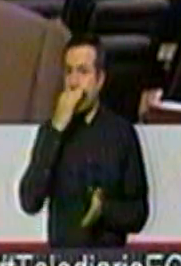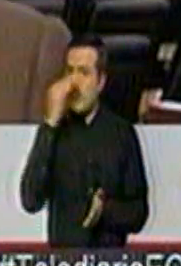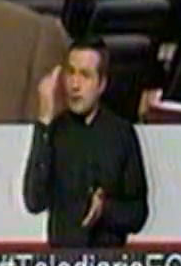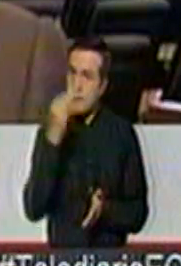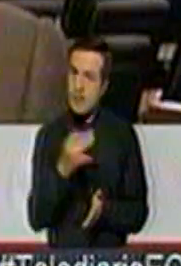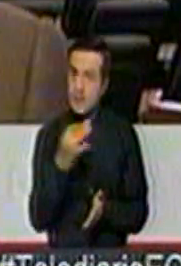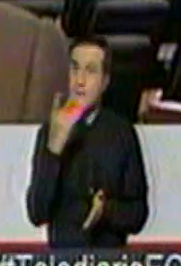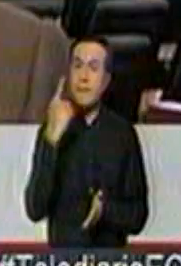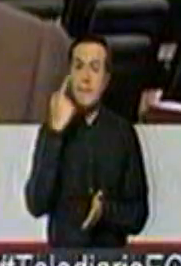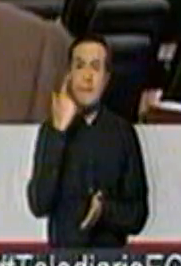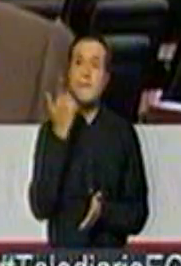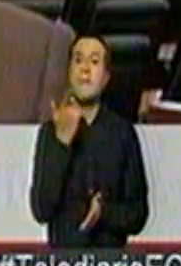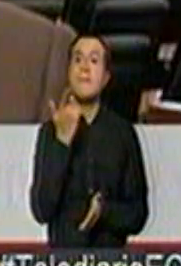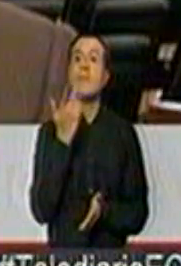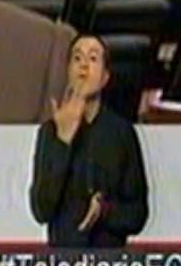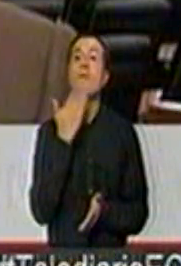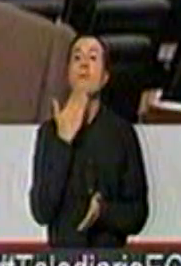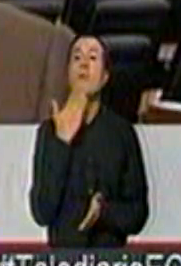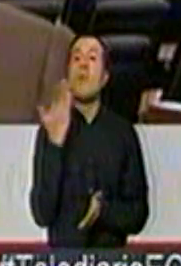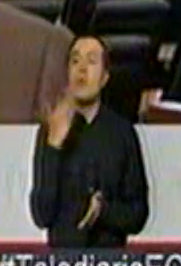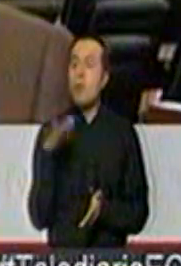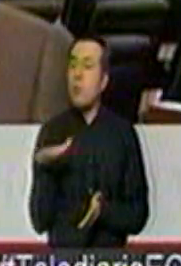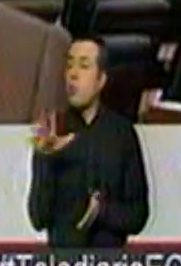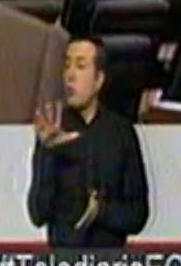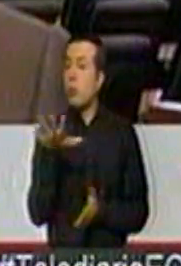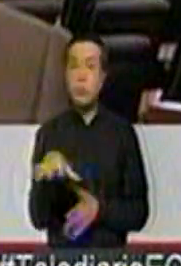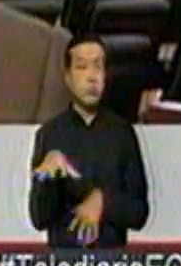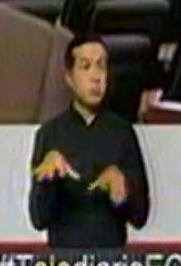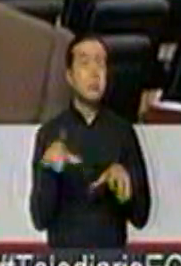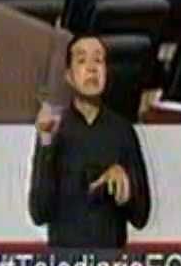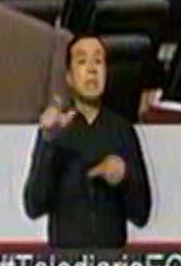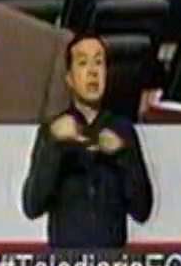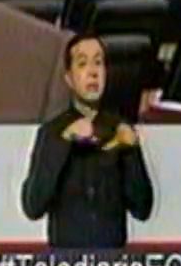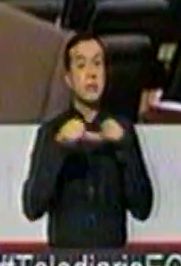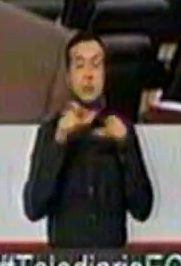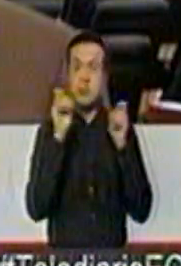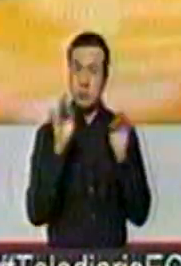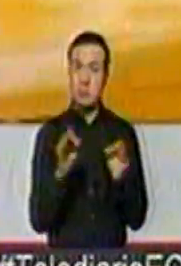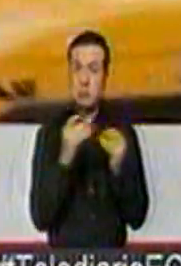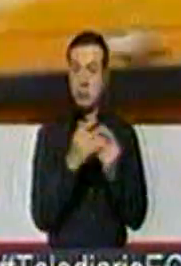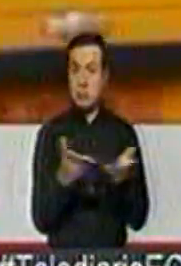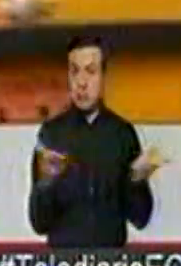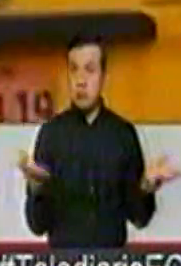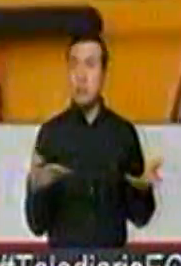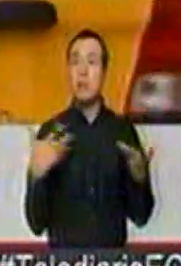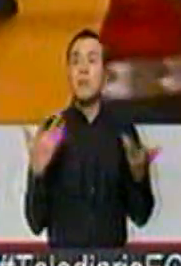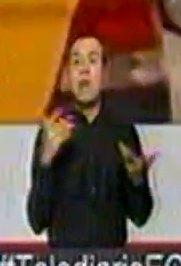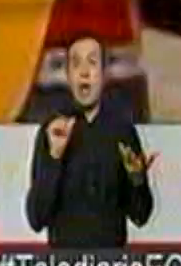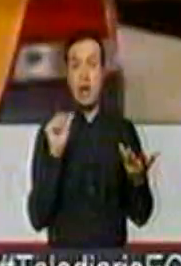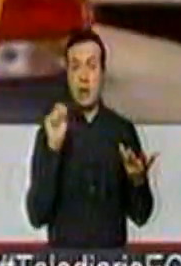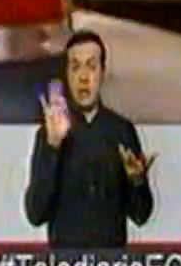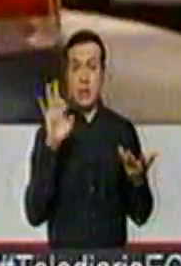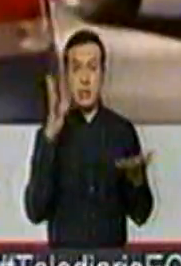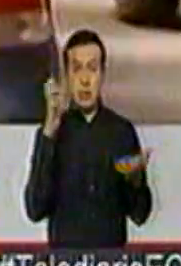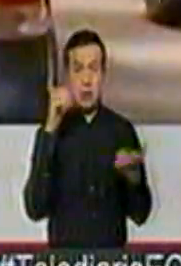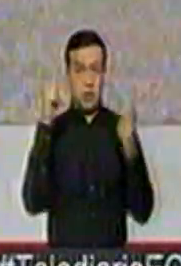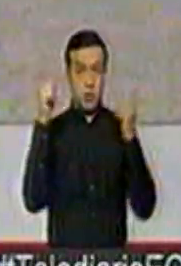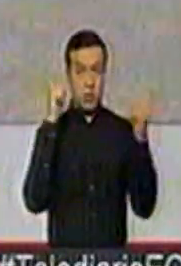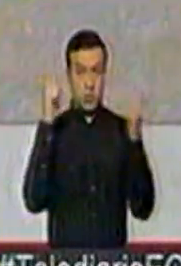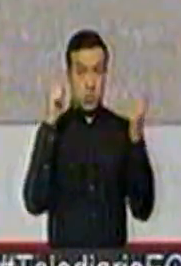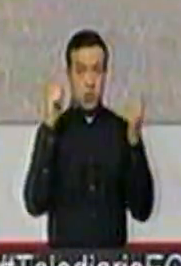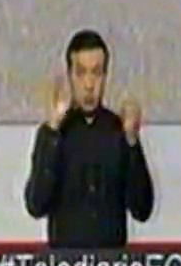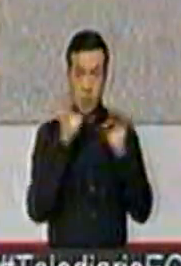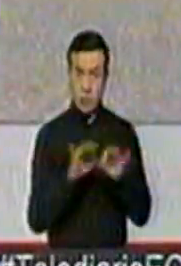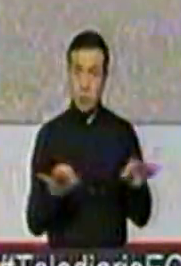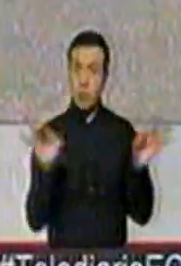es hay poco espacio vial en las ciudades y hay que administrarlo de la manera más eficiente. La intención de la ANT es regular la